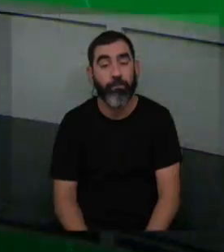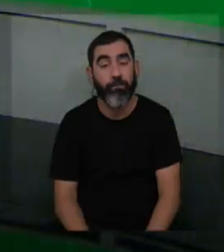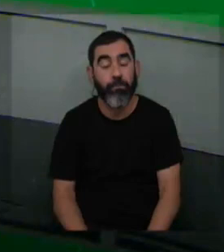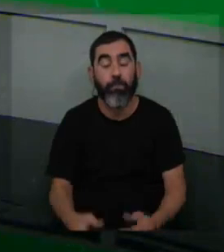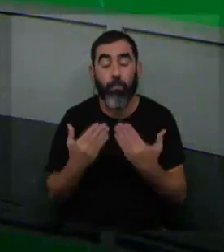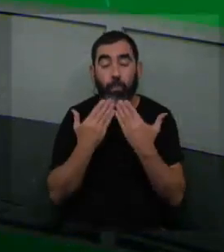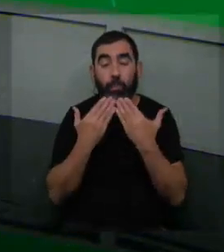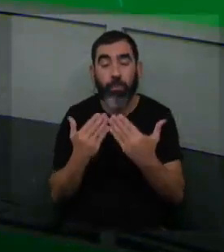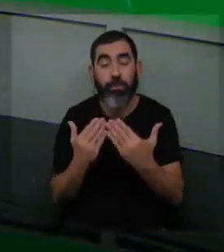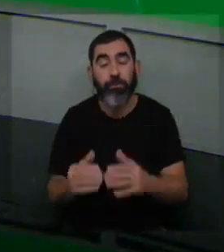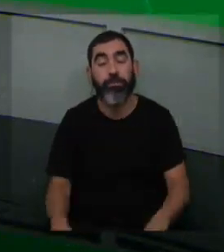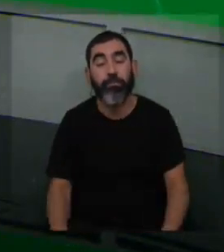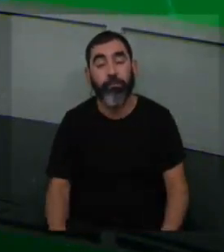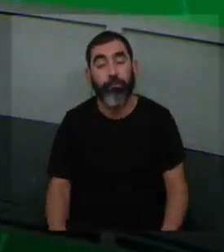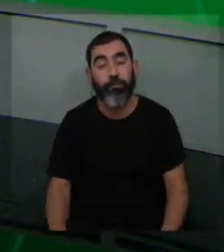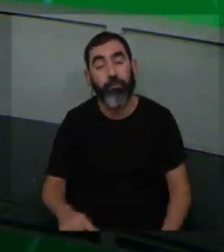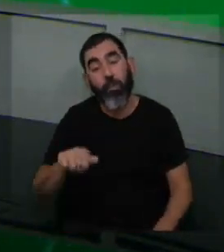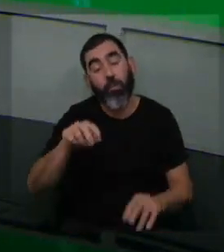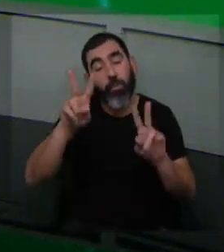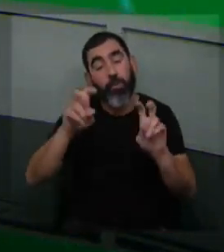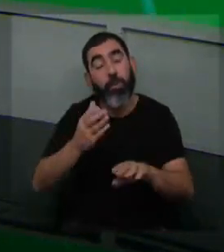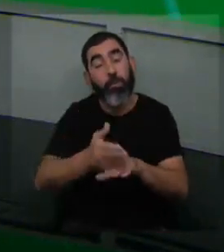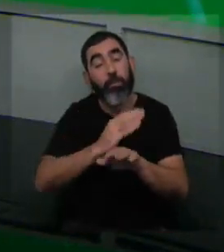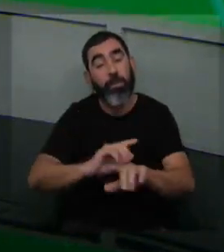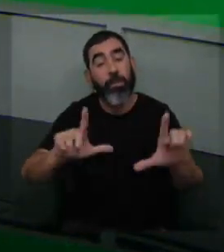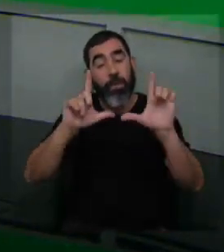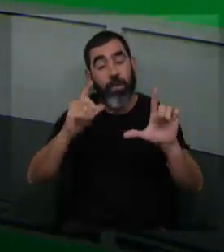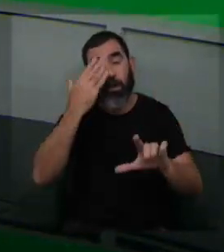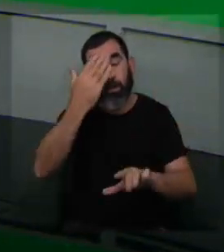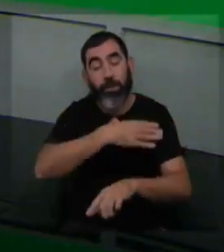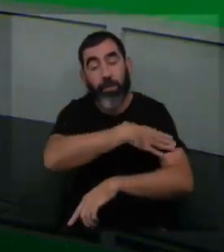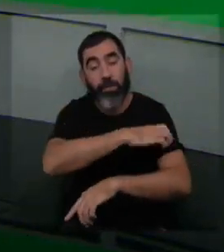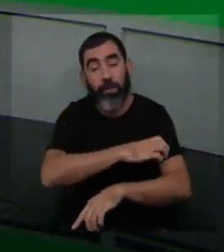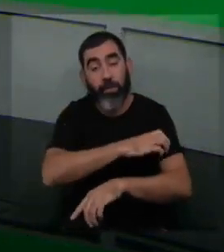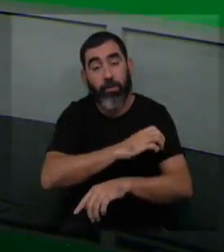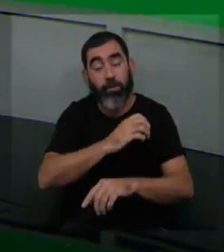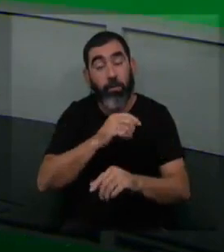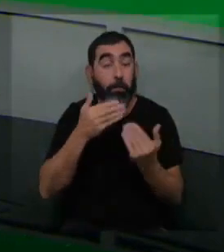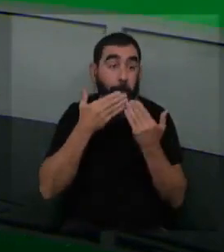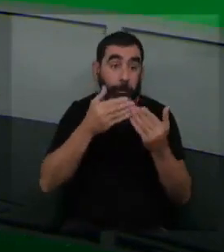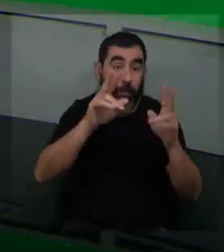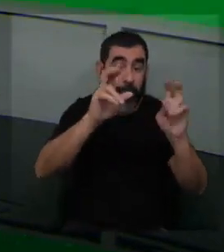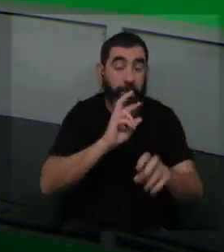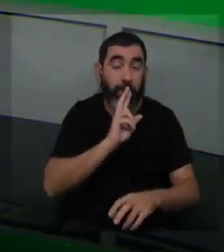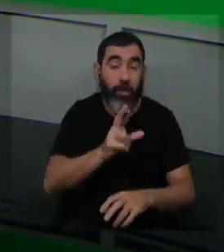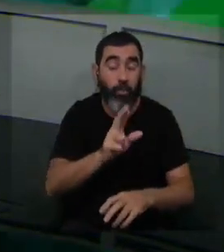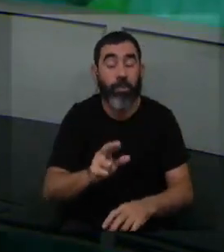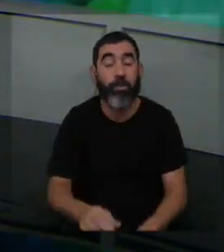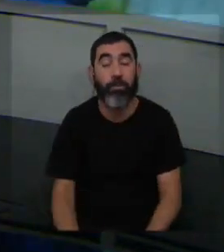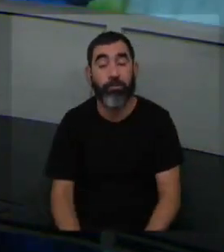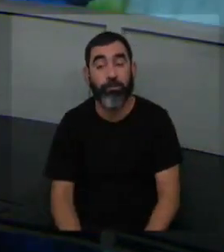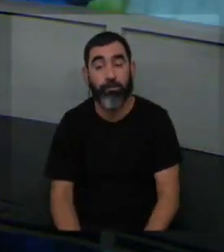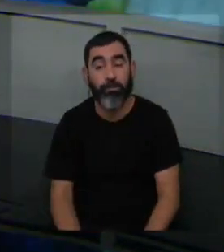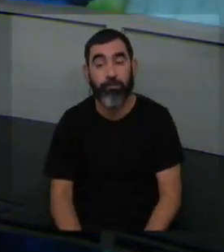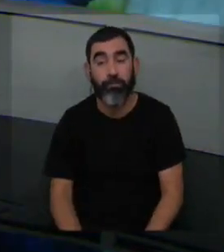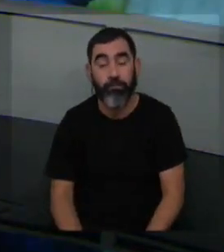Muchas gracias, Eduardo. Y otras derivaciones, el precandidato del Frente Amplio, Yamandú Orsi, consultado por esta renuncia del presidente del directorio